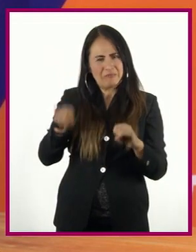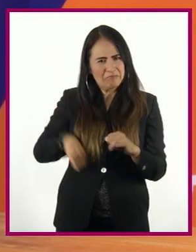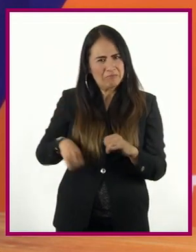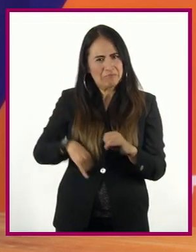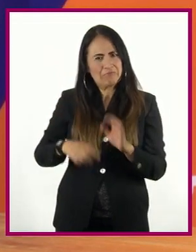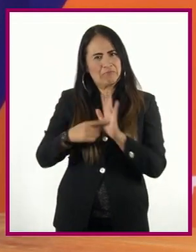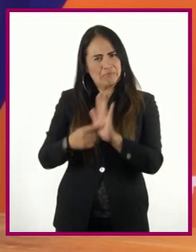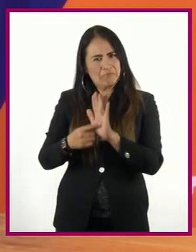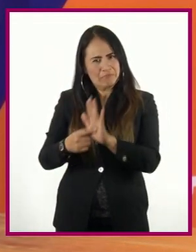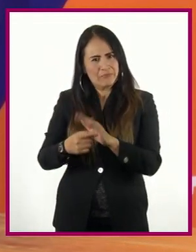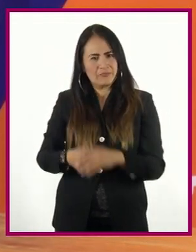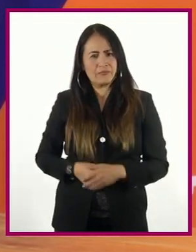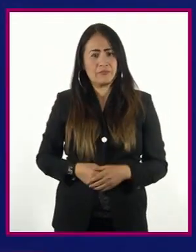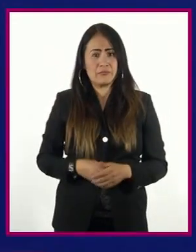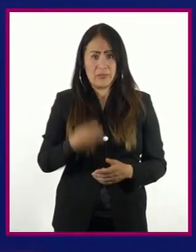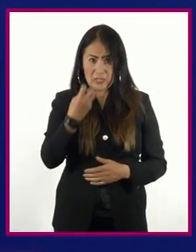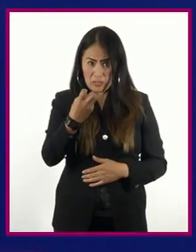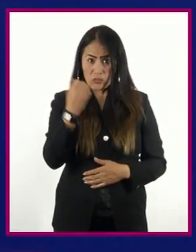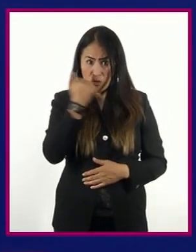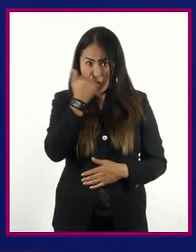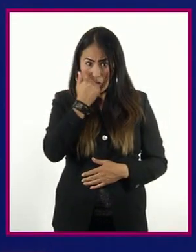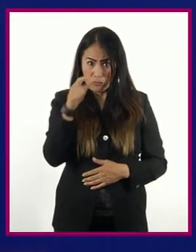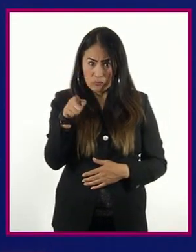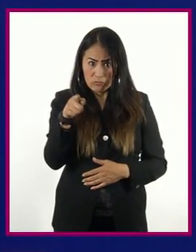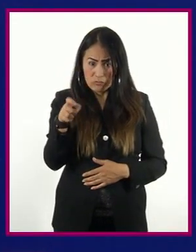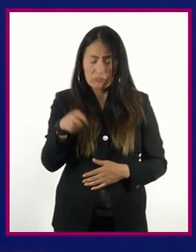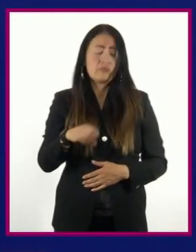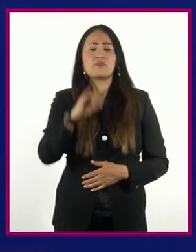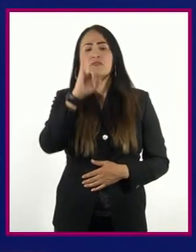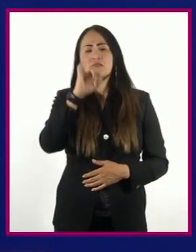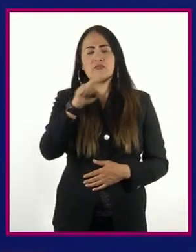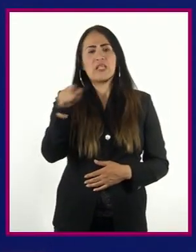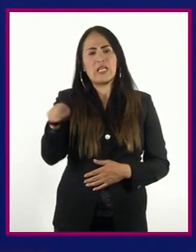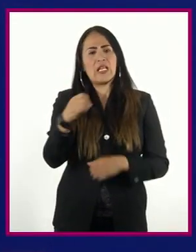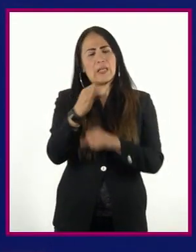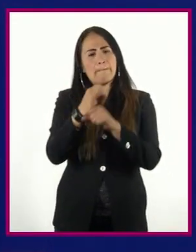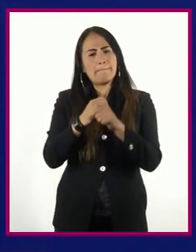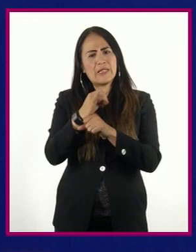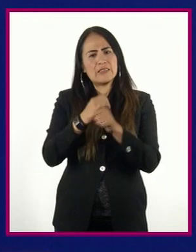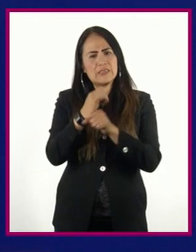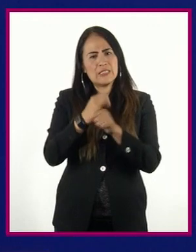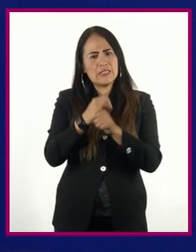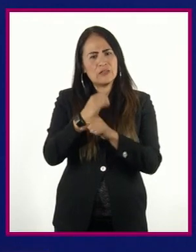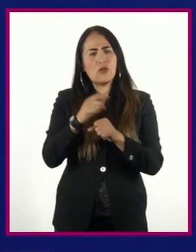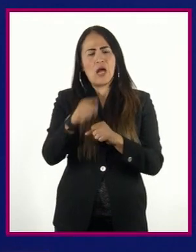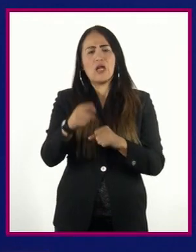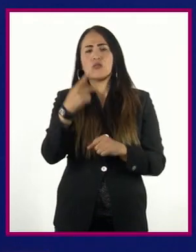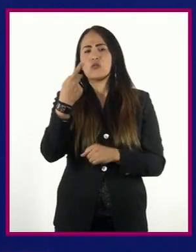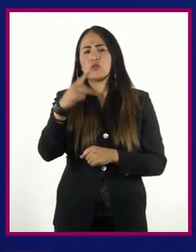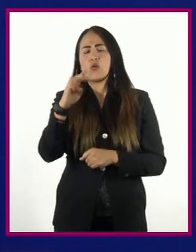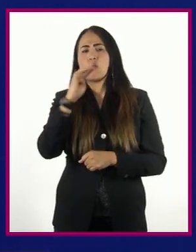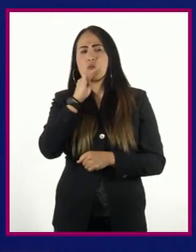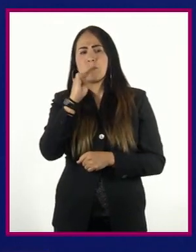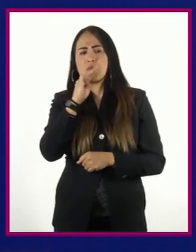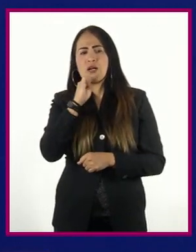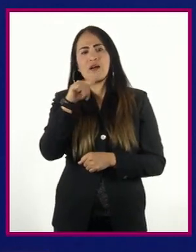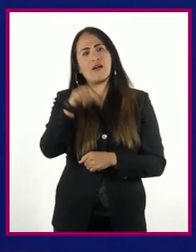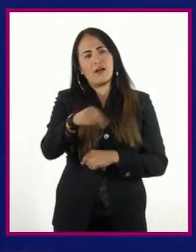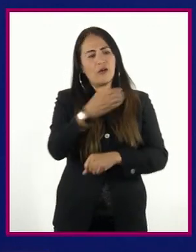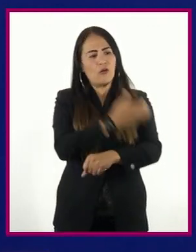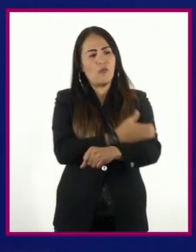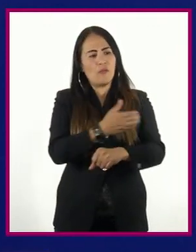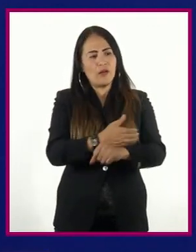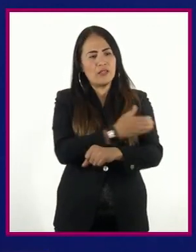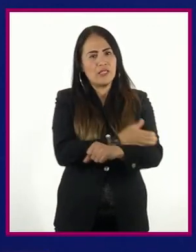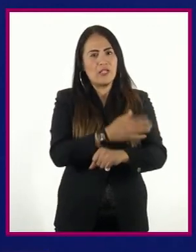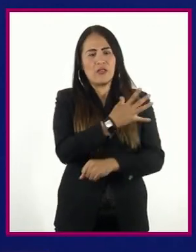¿Eso pasó con el estudiante? Así es. Al hacer su investigación, descubrió que su mamá era compañera de clases de